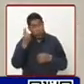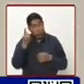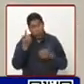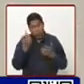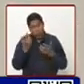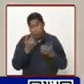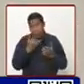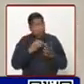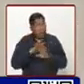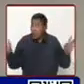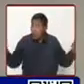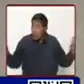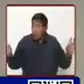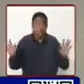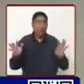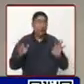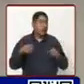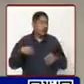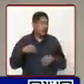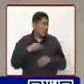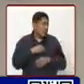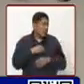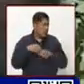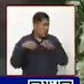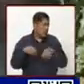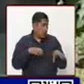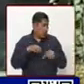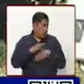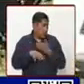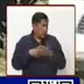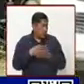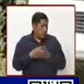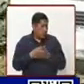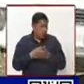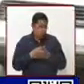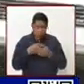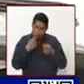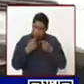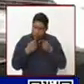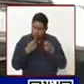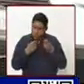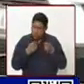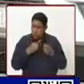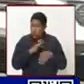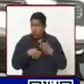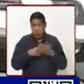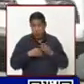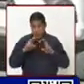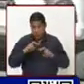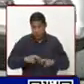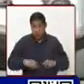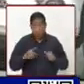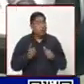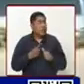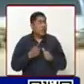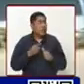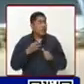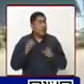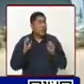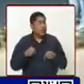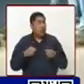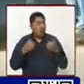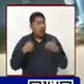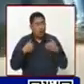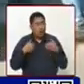Simplemente se tiene esa información, reitero, estamos ya realizando todas las pesquisas necesarias, toda la investigación preliminar para